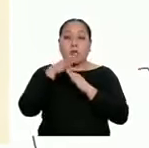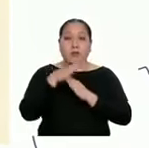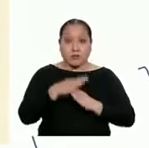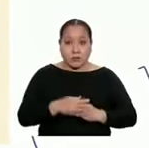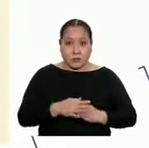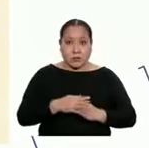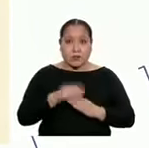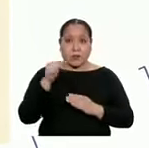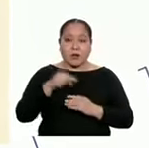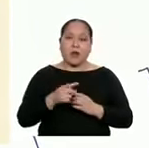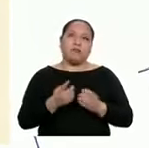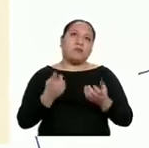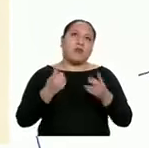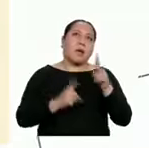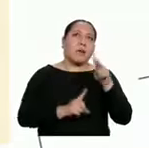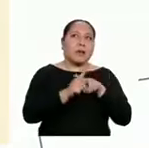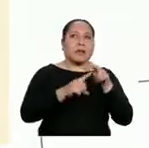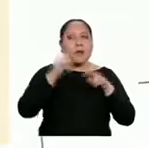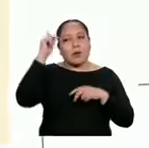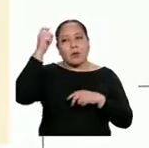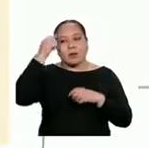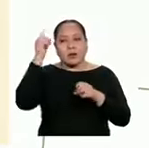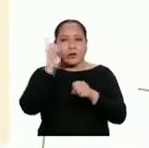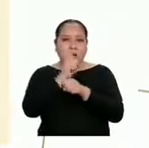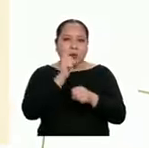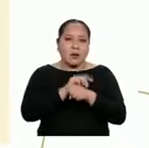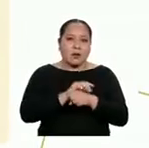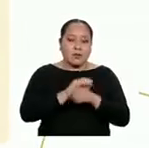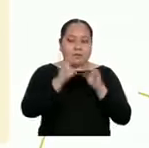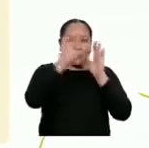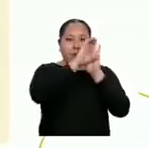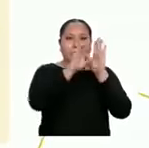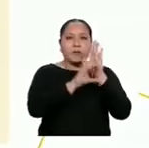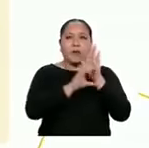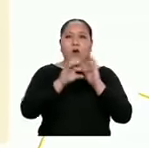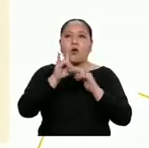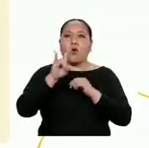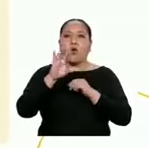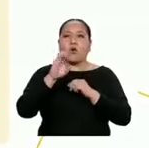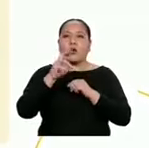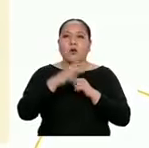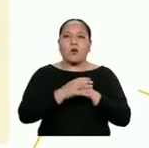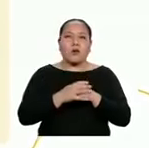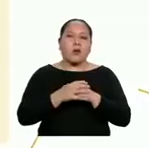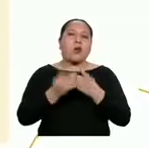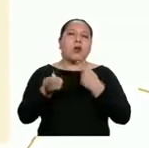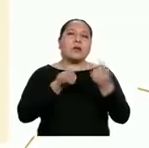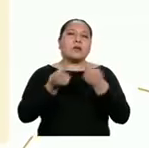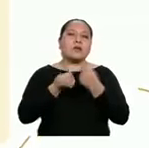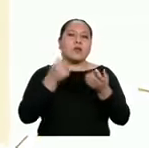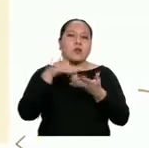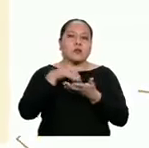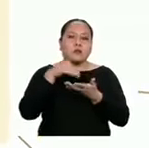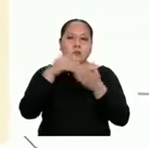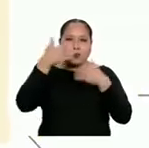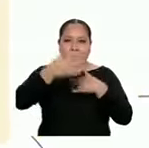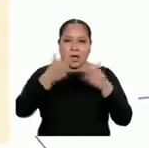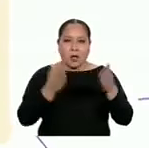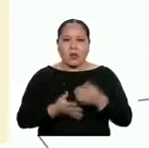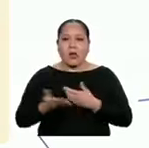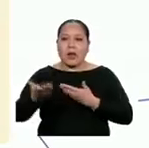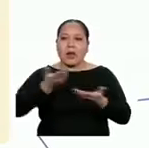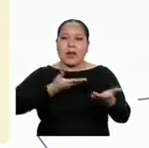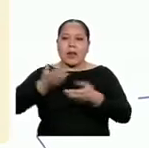estar presente en las políticas educativas, el currículo, en la gestión de aula, en las relaciones que se